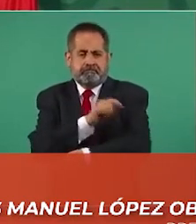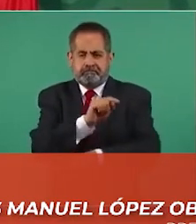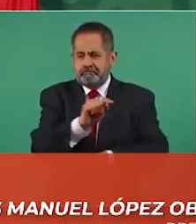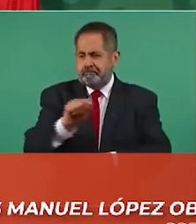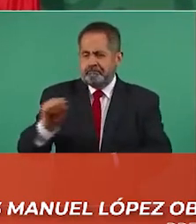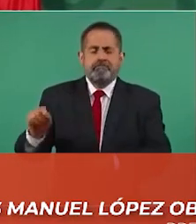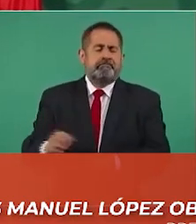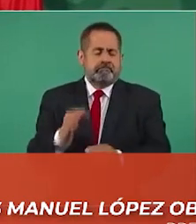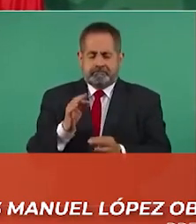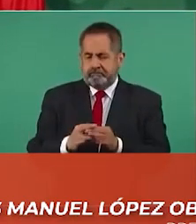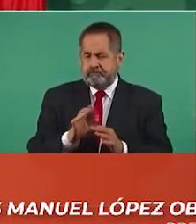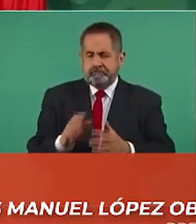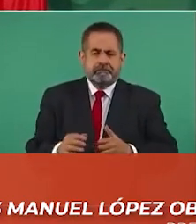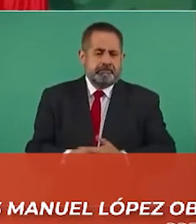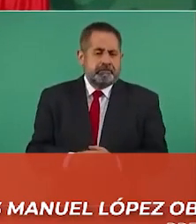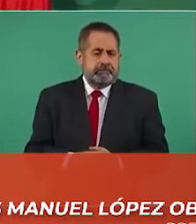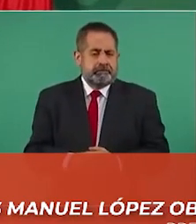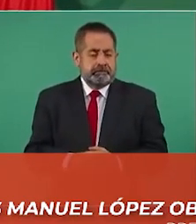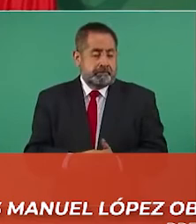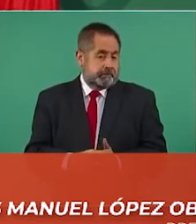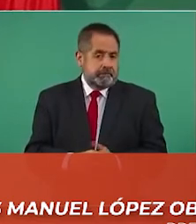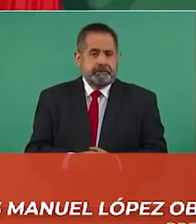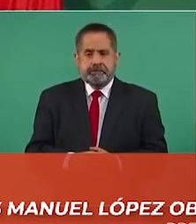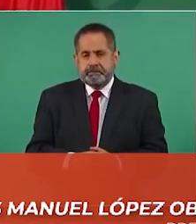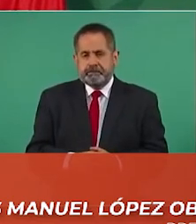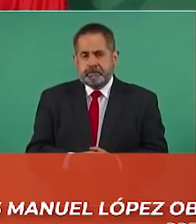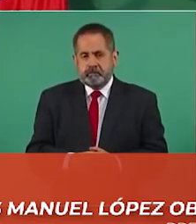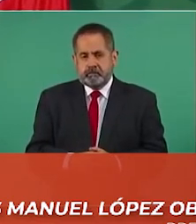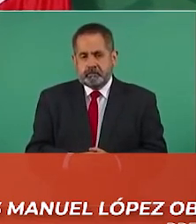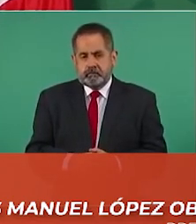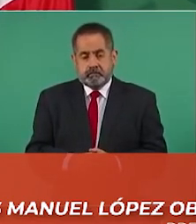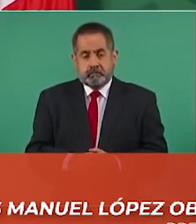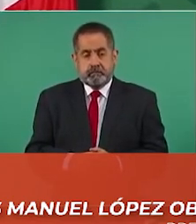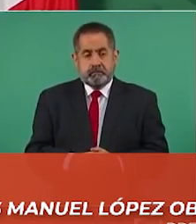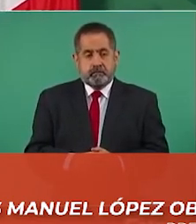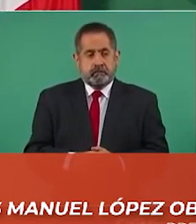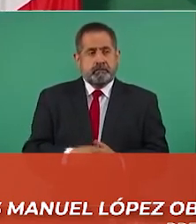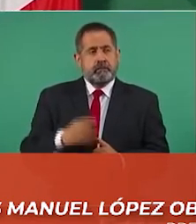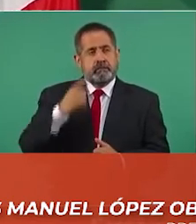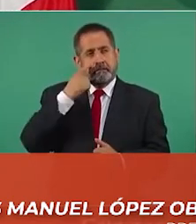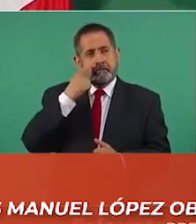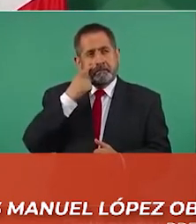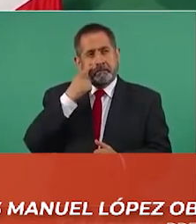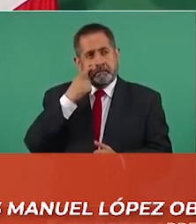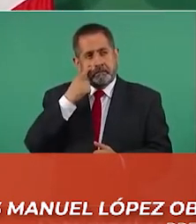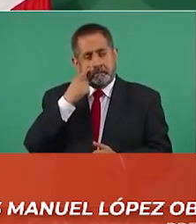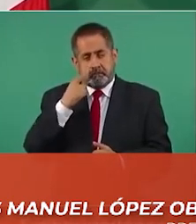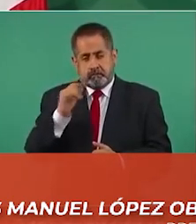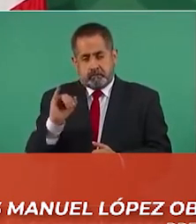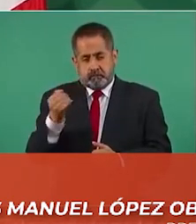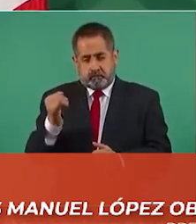Podemos decir que en la primera semana de junio